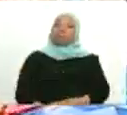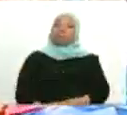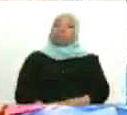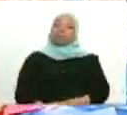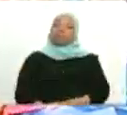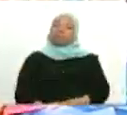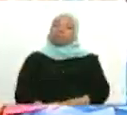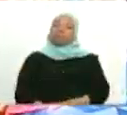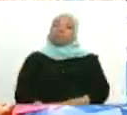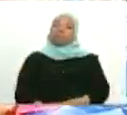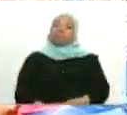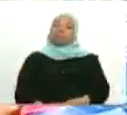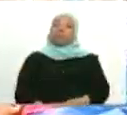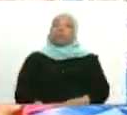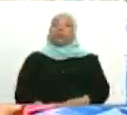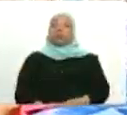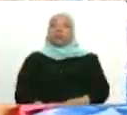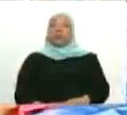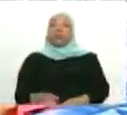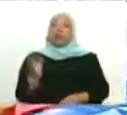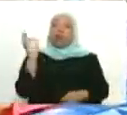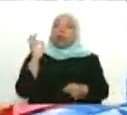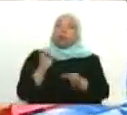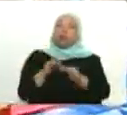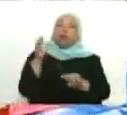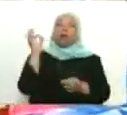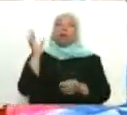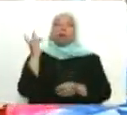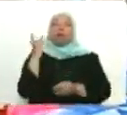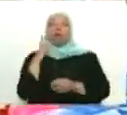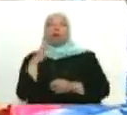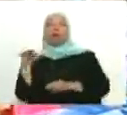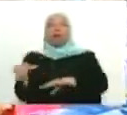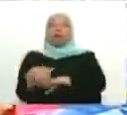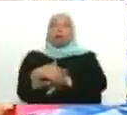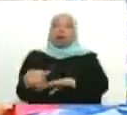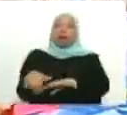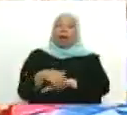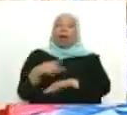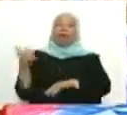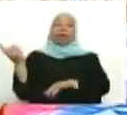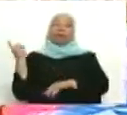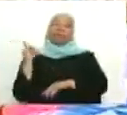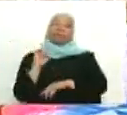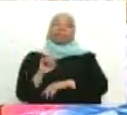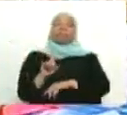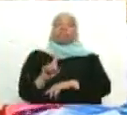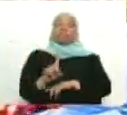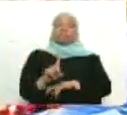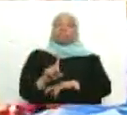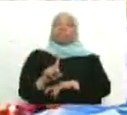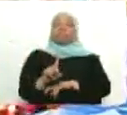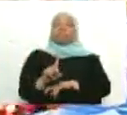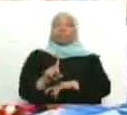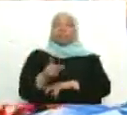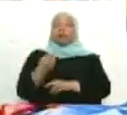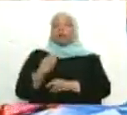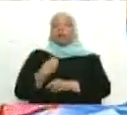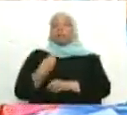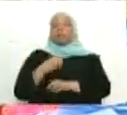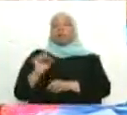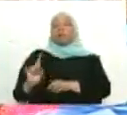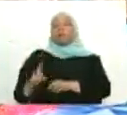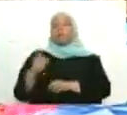Tenemos la fortuna de estar en una calle donde vive una